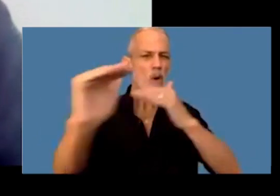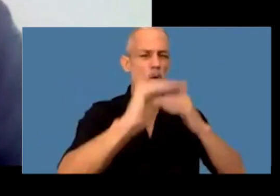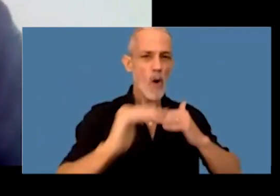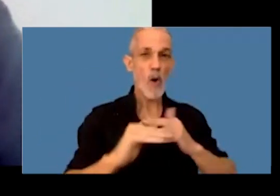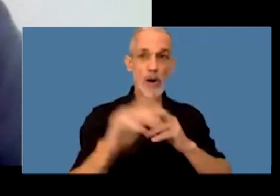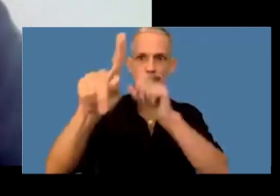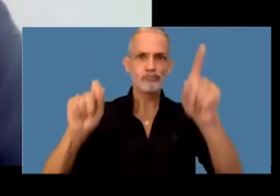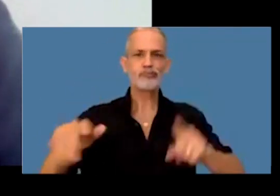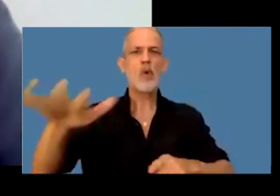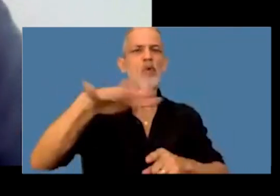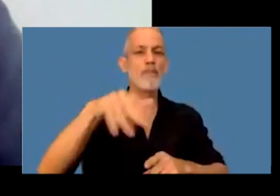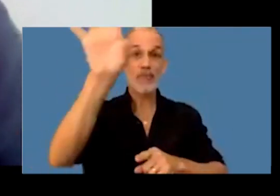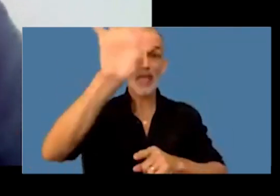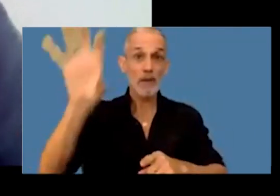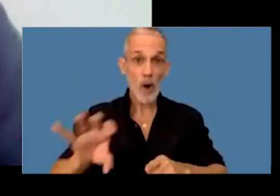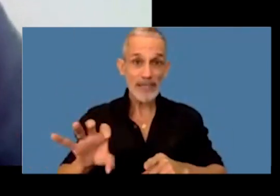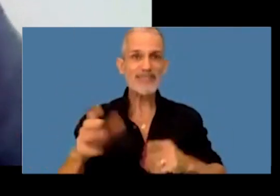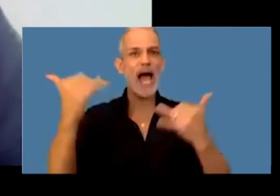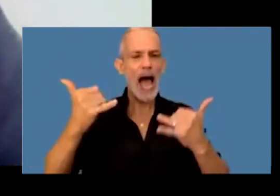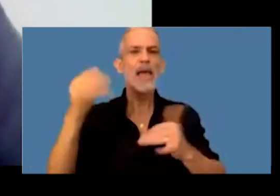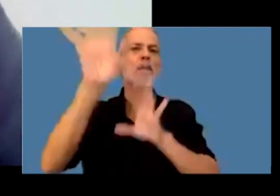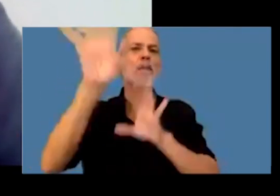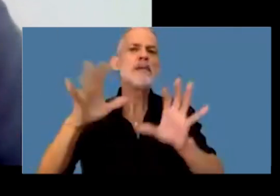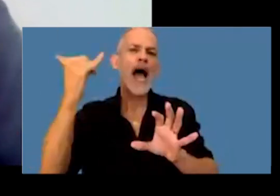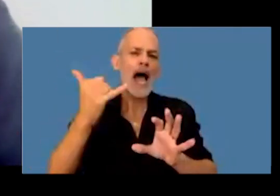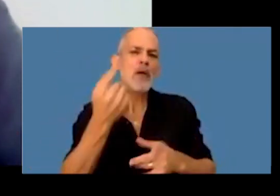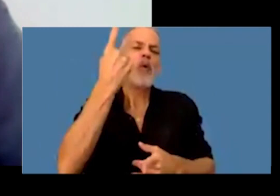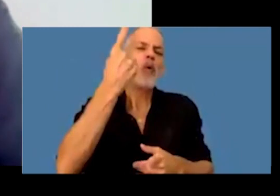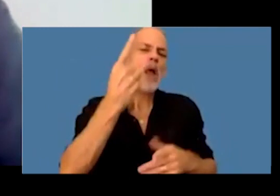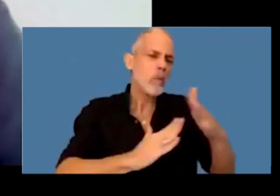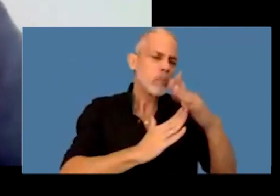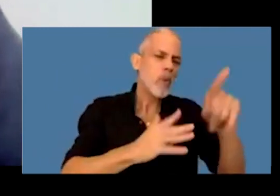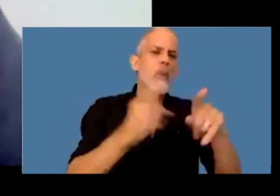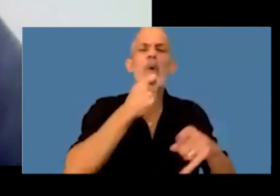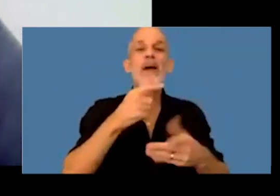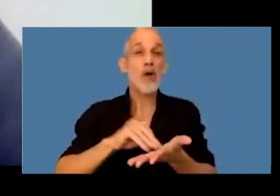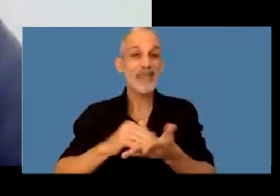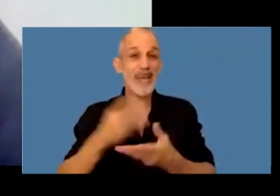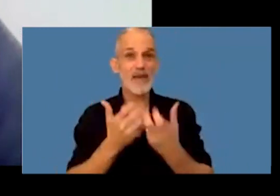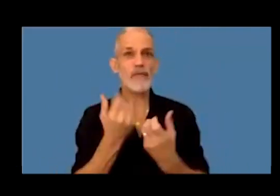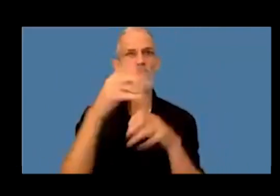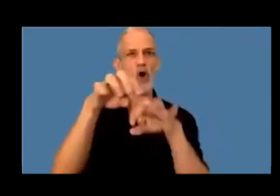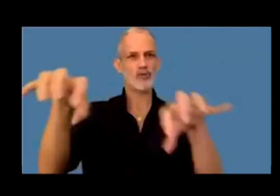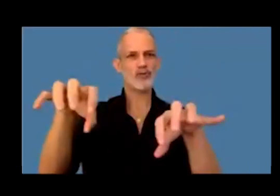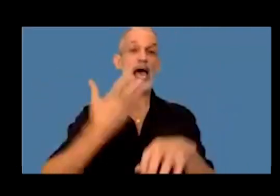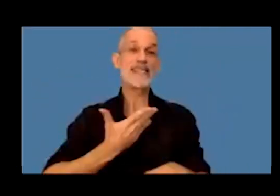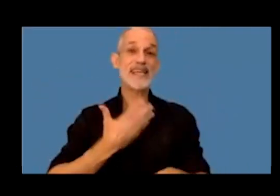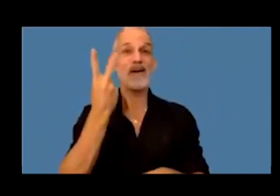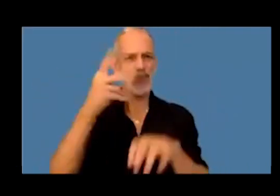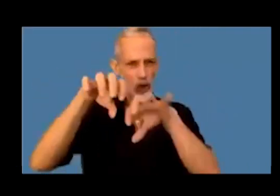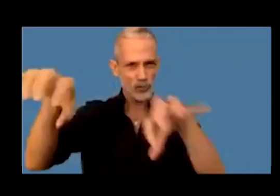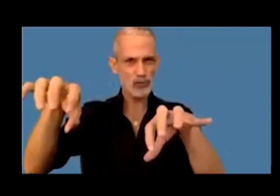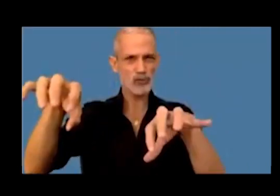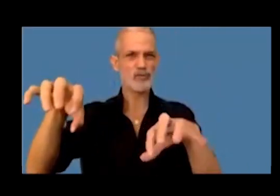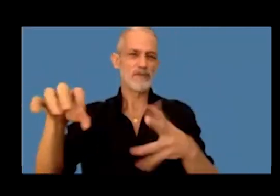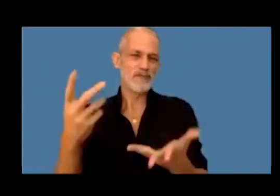cada provincia, hay provincias que tienen más de una jurisdicción, por ejemplo Tierra del Fuego tiene 2, Santa Fe tiene 2 jurisdicciones, sí,